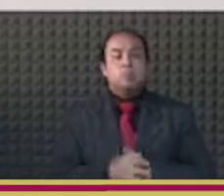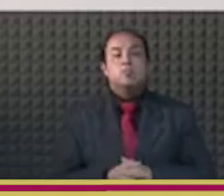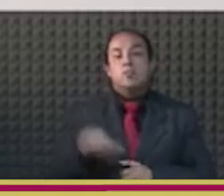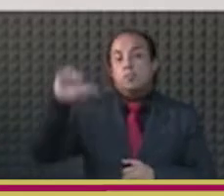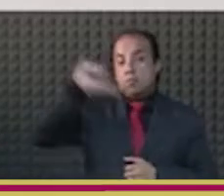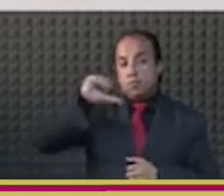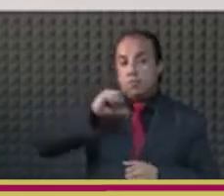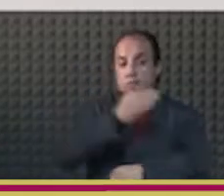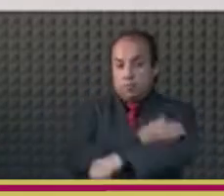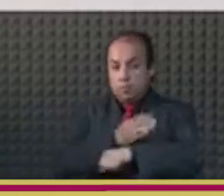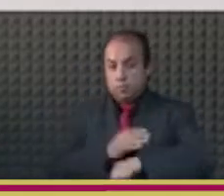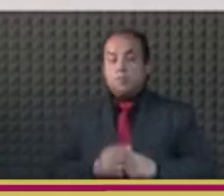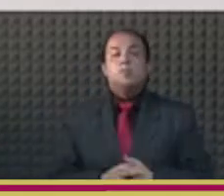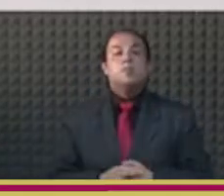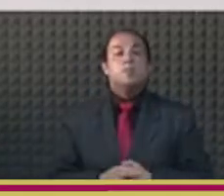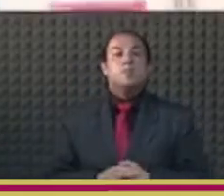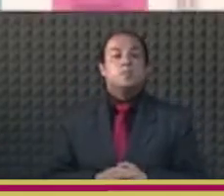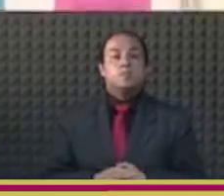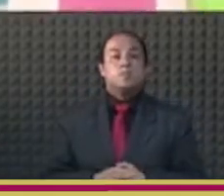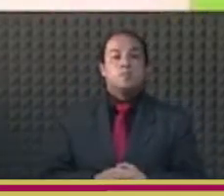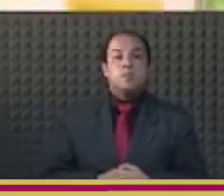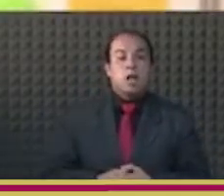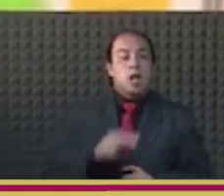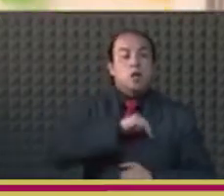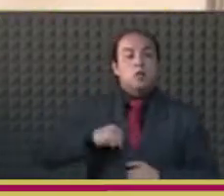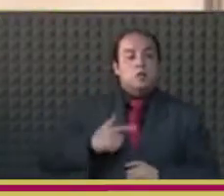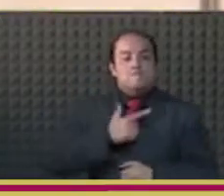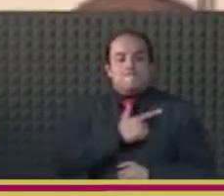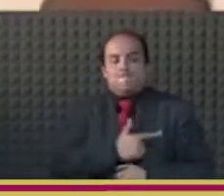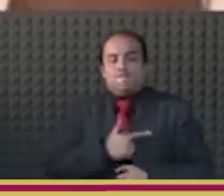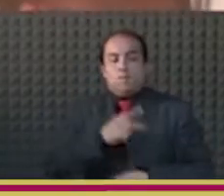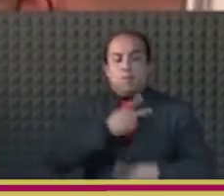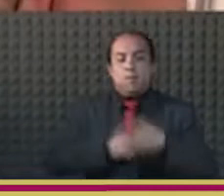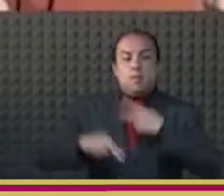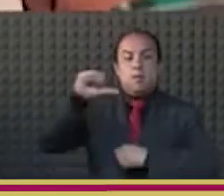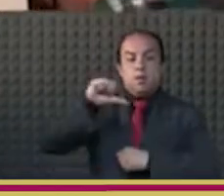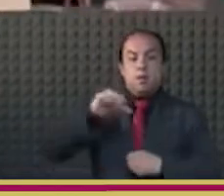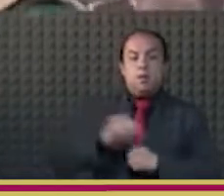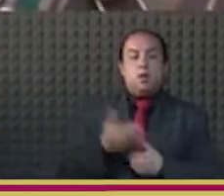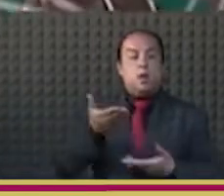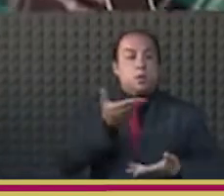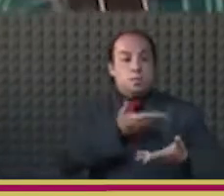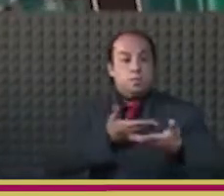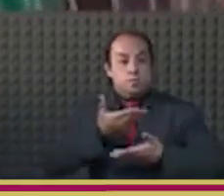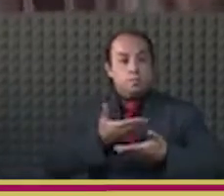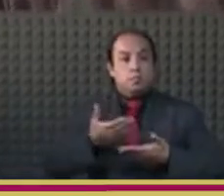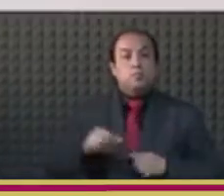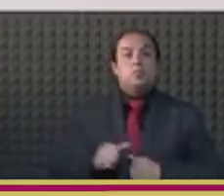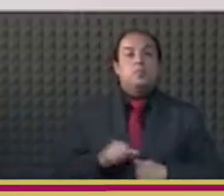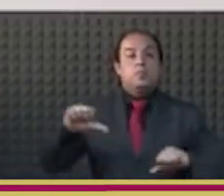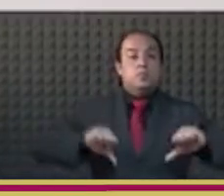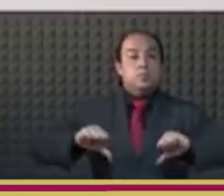que el día de hoy nos acompañan. Pues para nosotros es un gusto poder estar el día de hoy y compartir las acciones que se